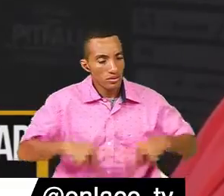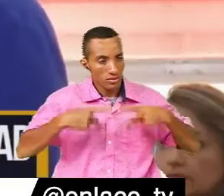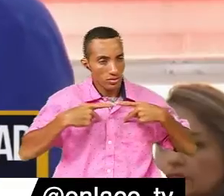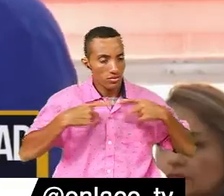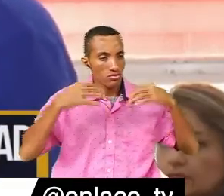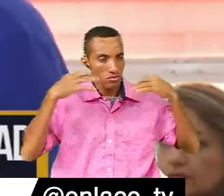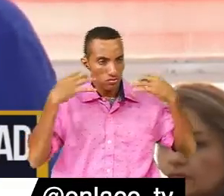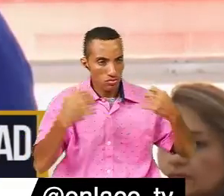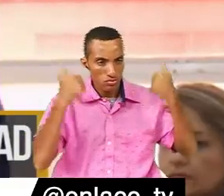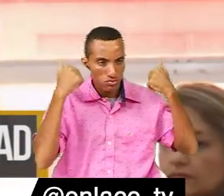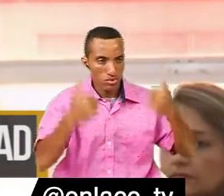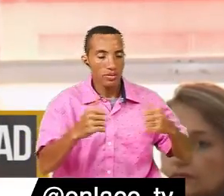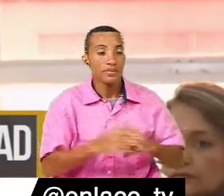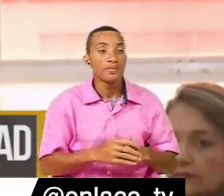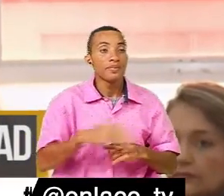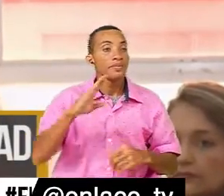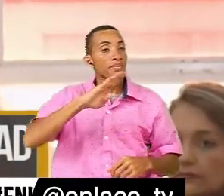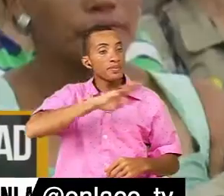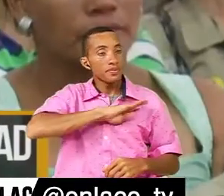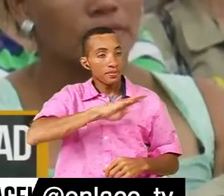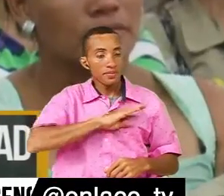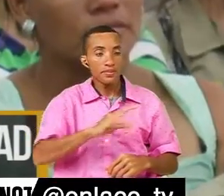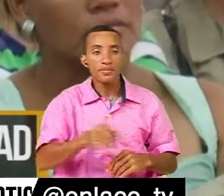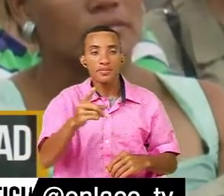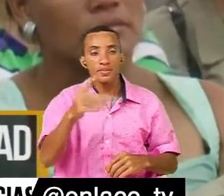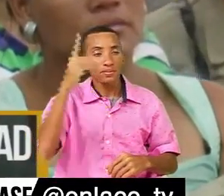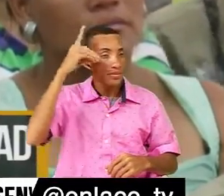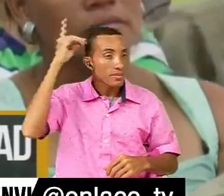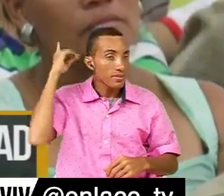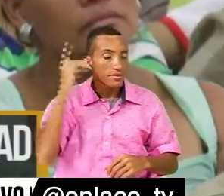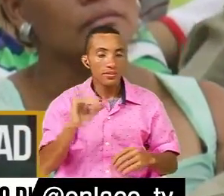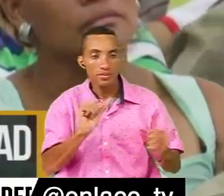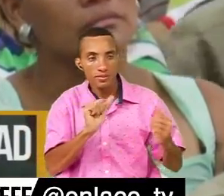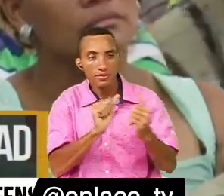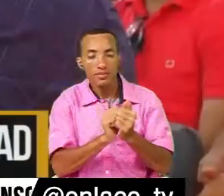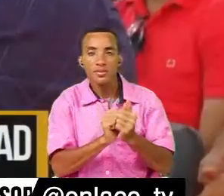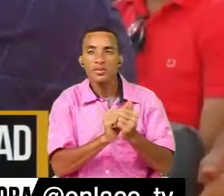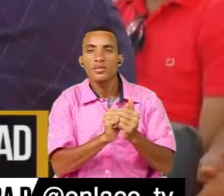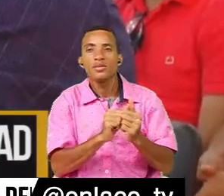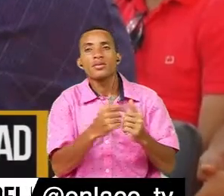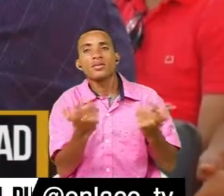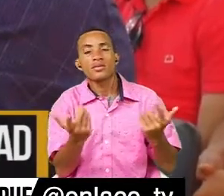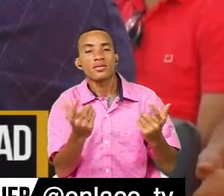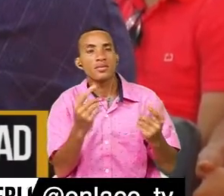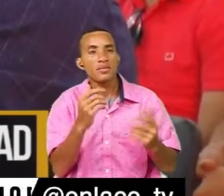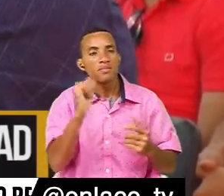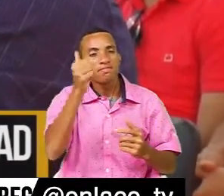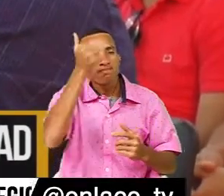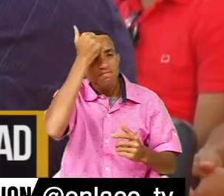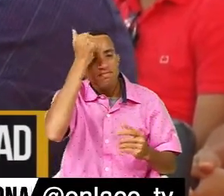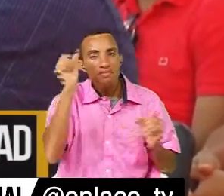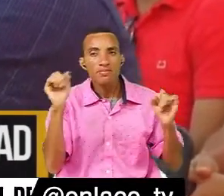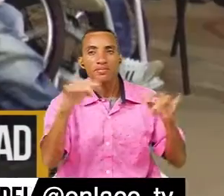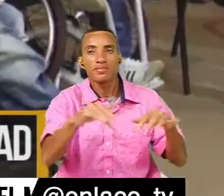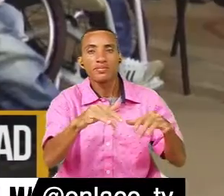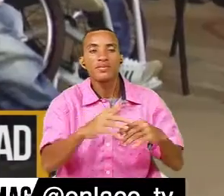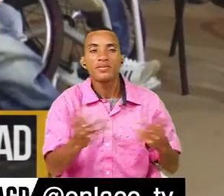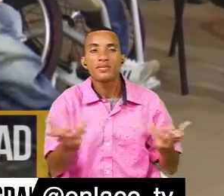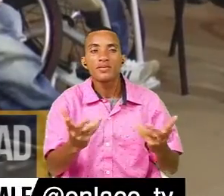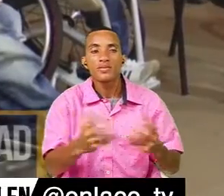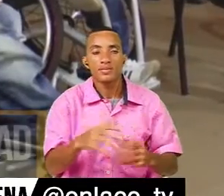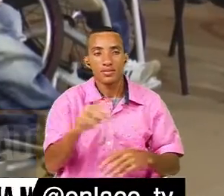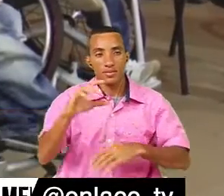de vida. El alcalde de la municipalidad, Darío Echeverri Serrano, ha acompañado esta jornada, de la que también tuvo principal participación la Asociación para la Discapacidad